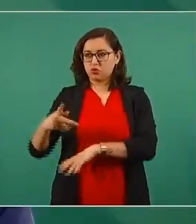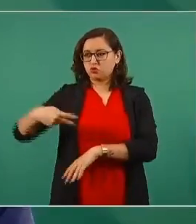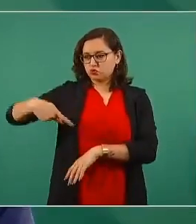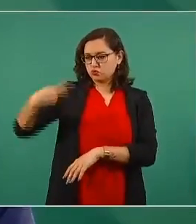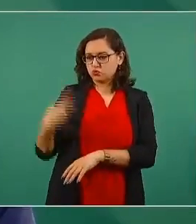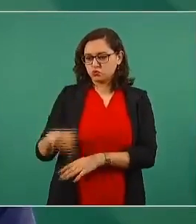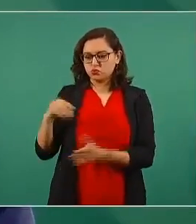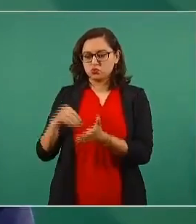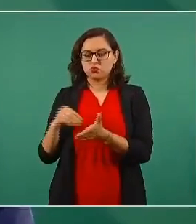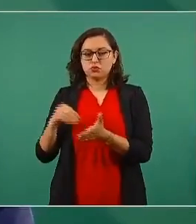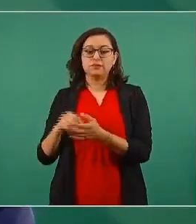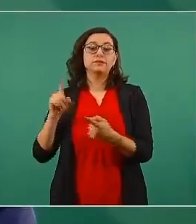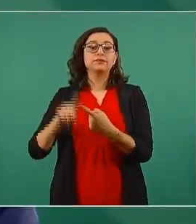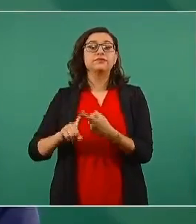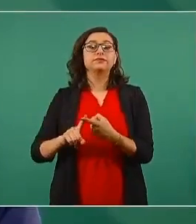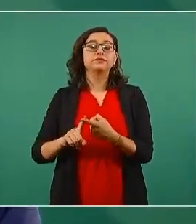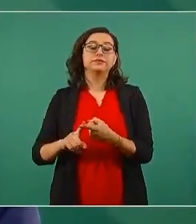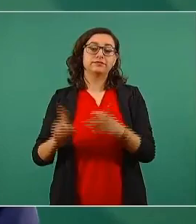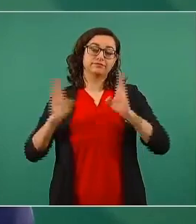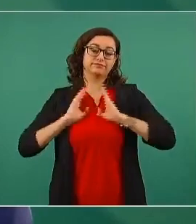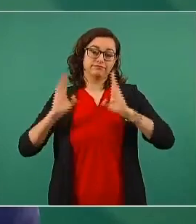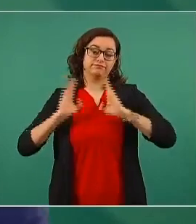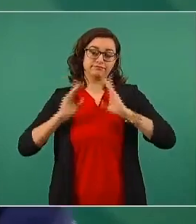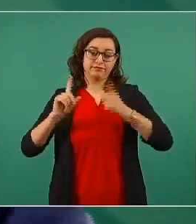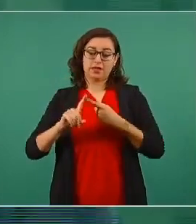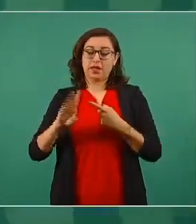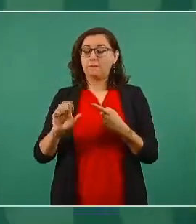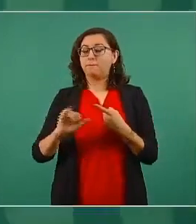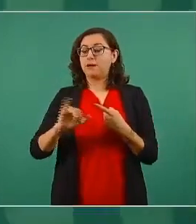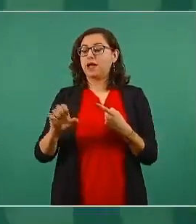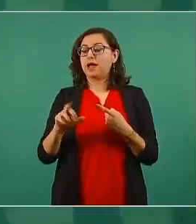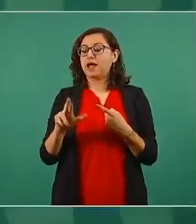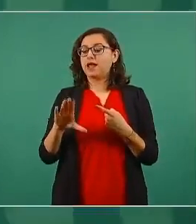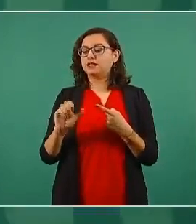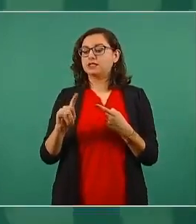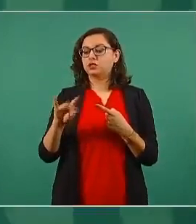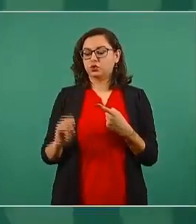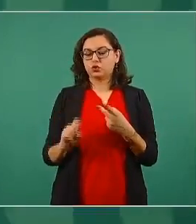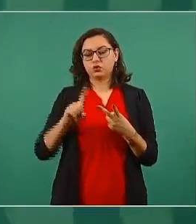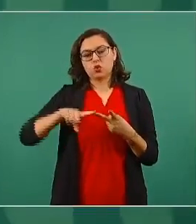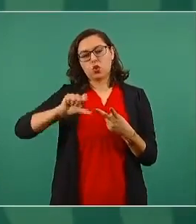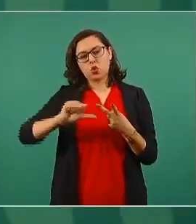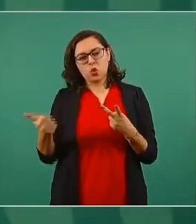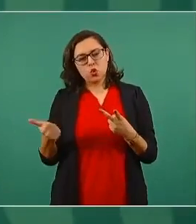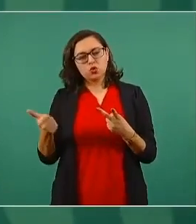el Banco del Ejército y un banco que se llamaba,